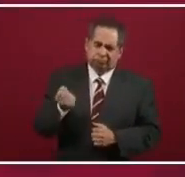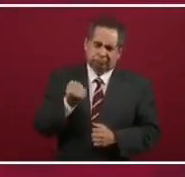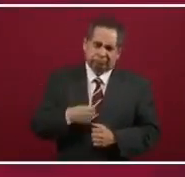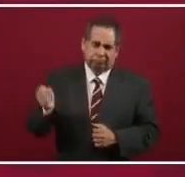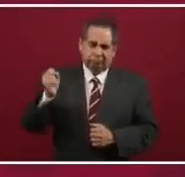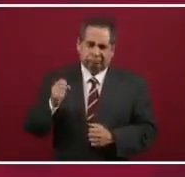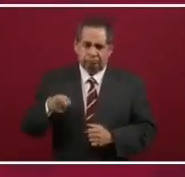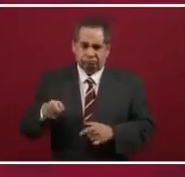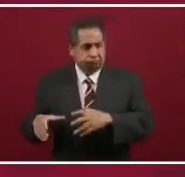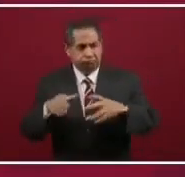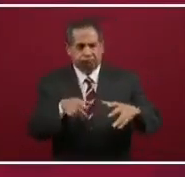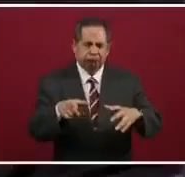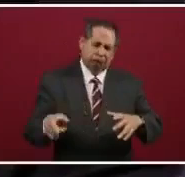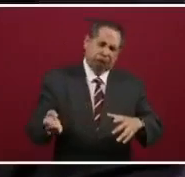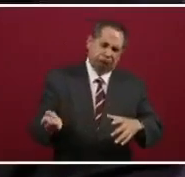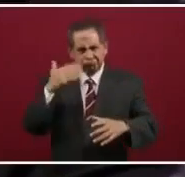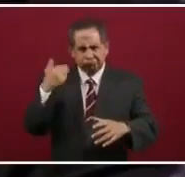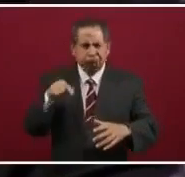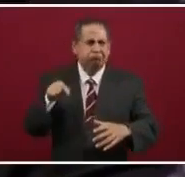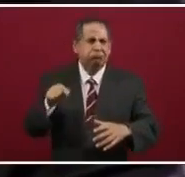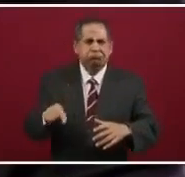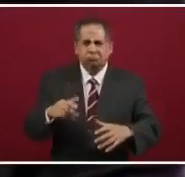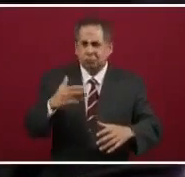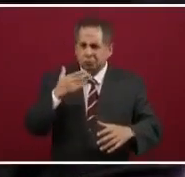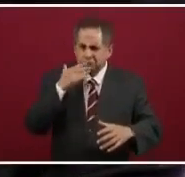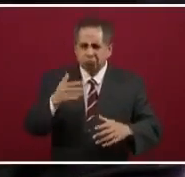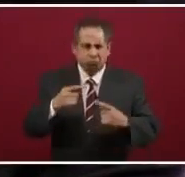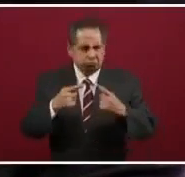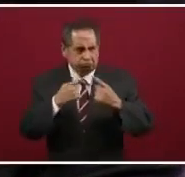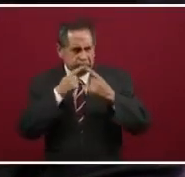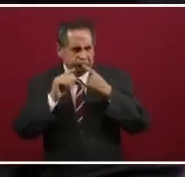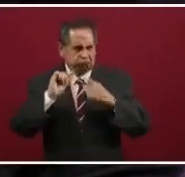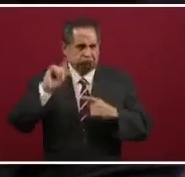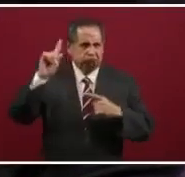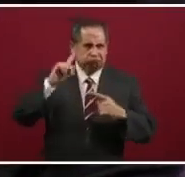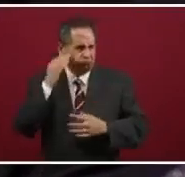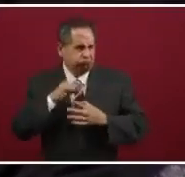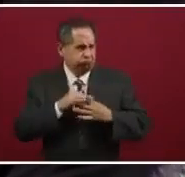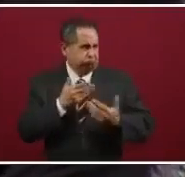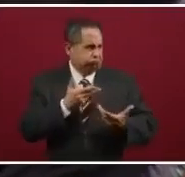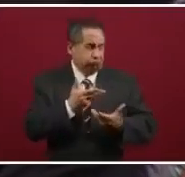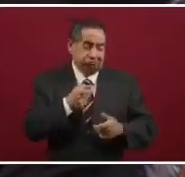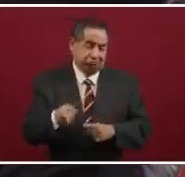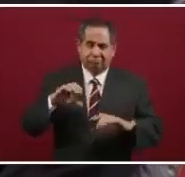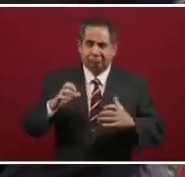profesional. Quienes nos están representando son muy buenos diplomáticos, políticos,